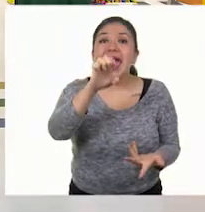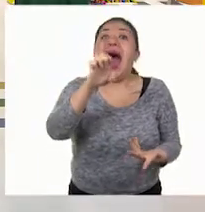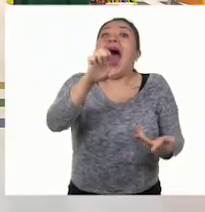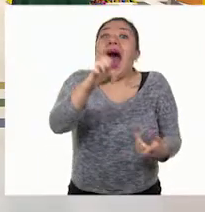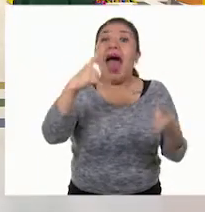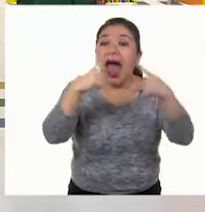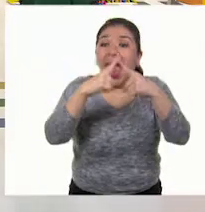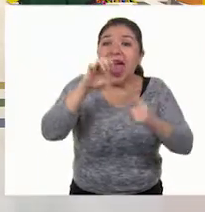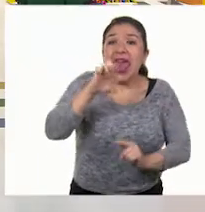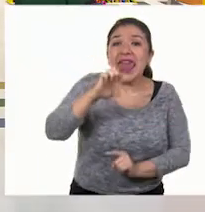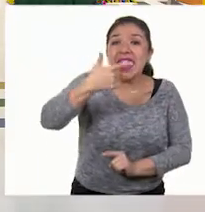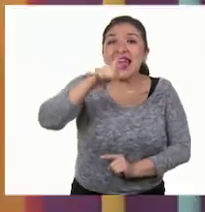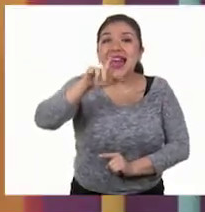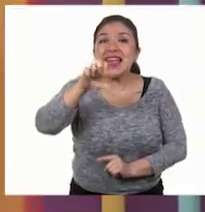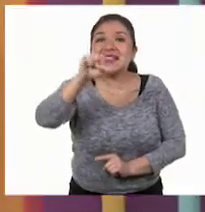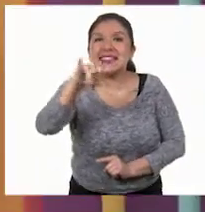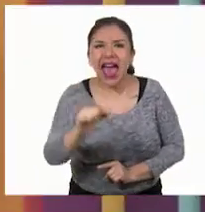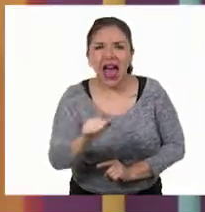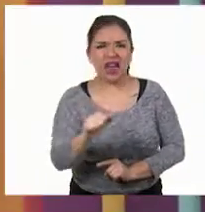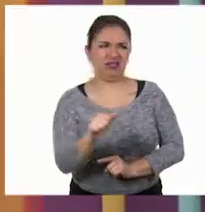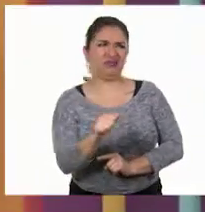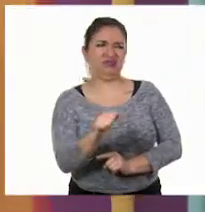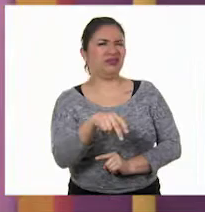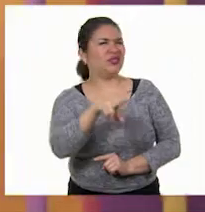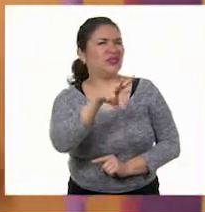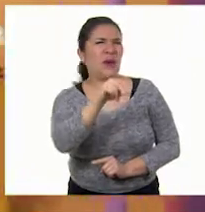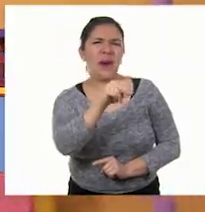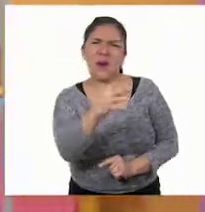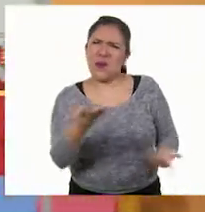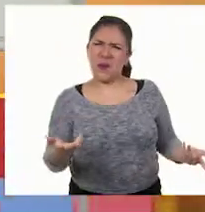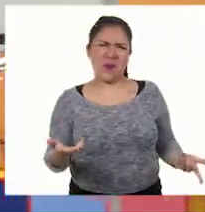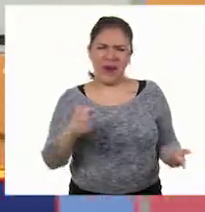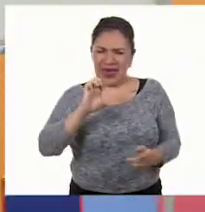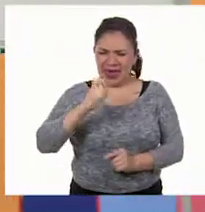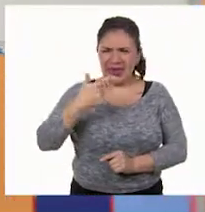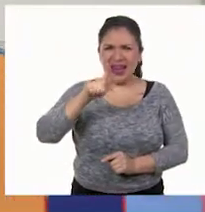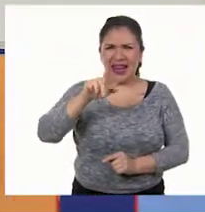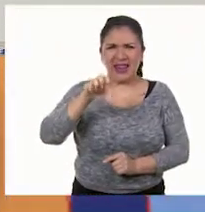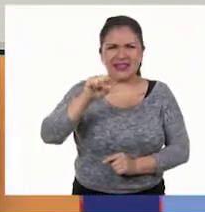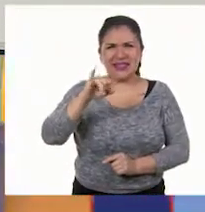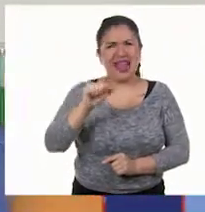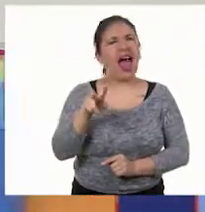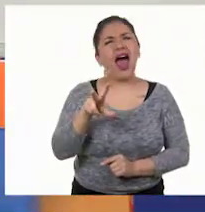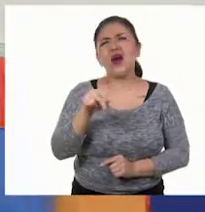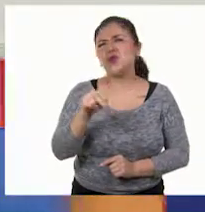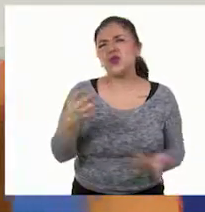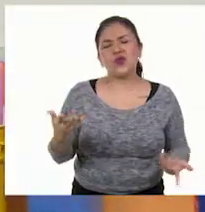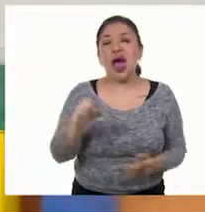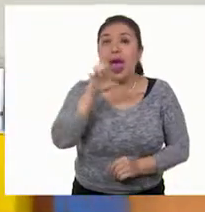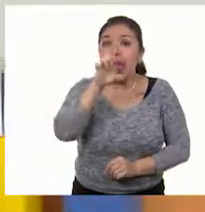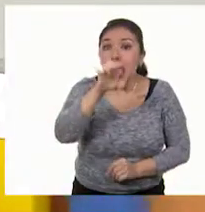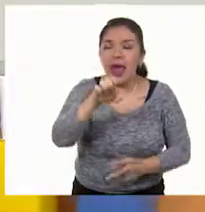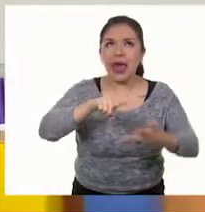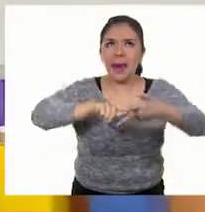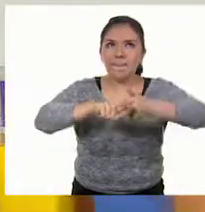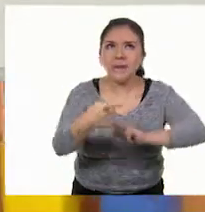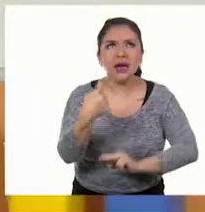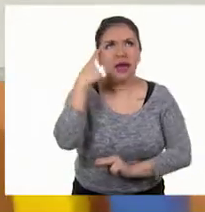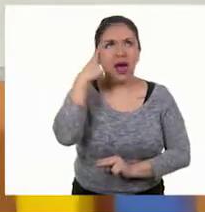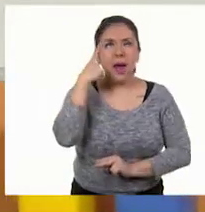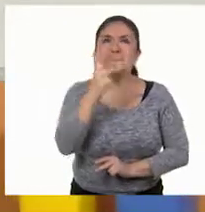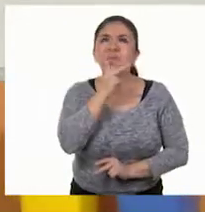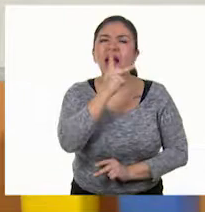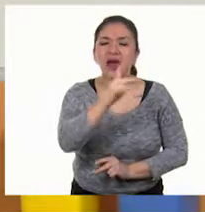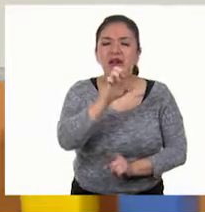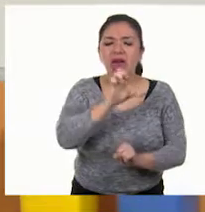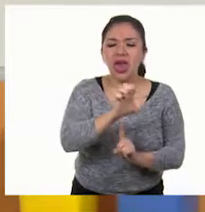Iglesia. Iglesia no, Mariana. Iglesia no. Con la E empieza...